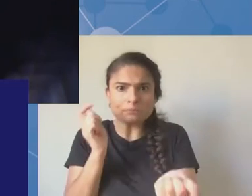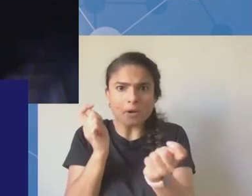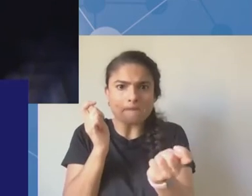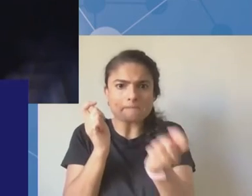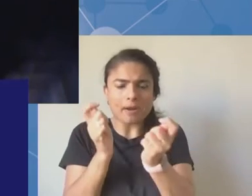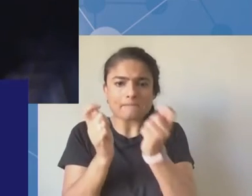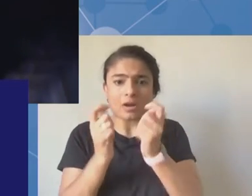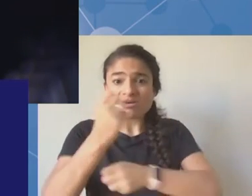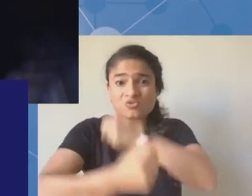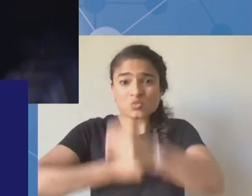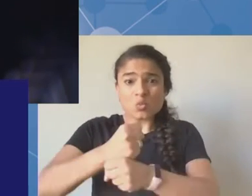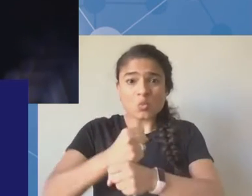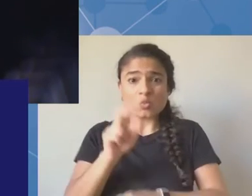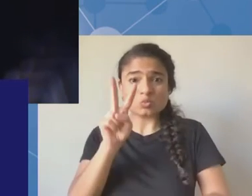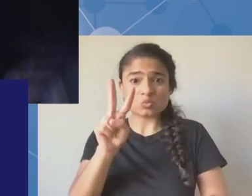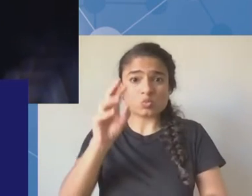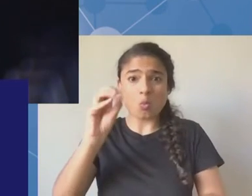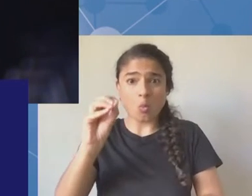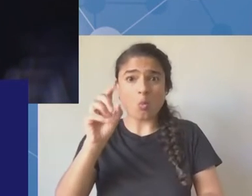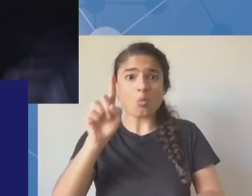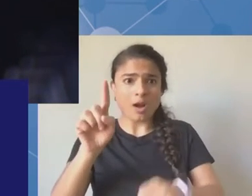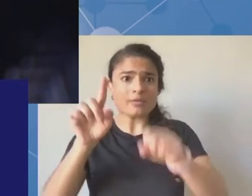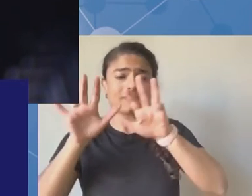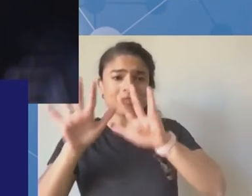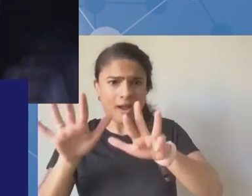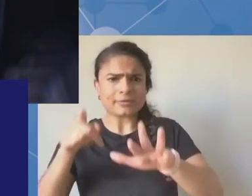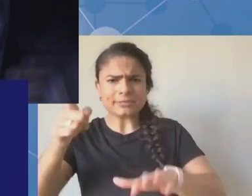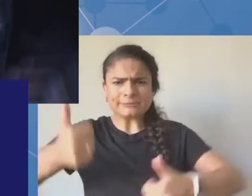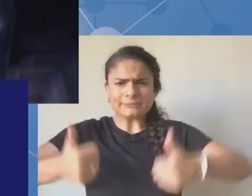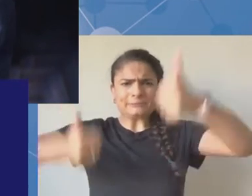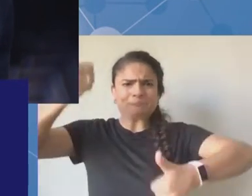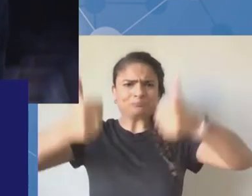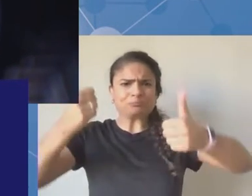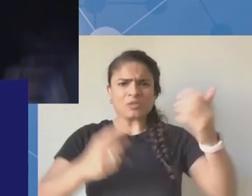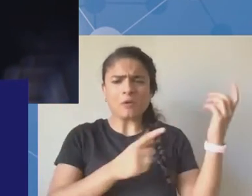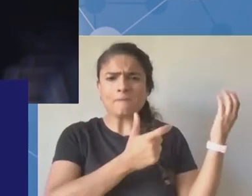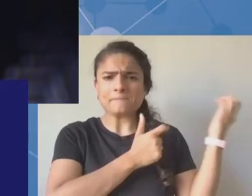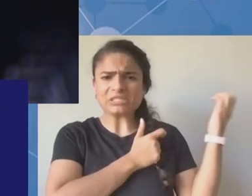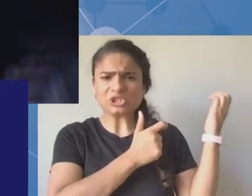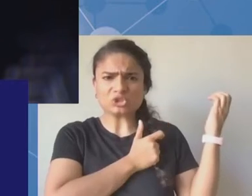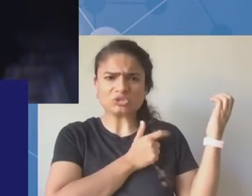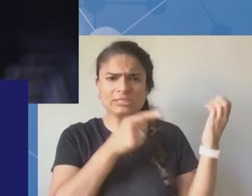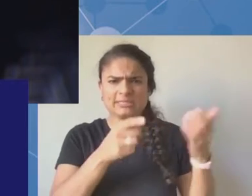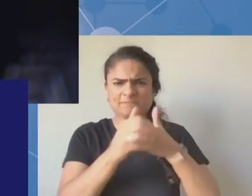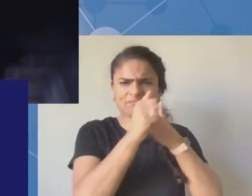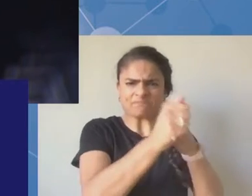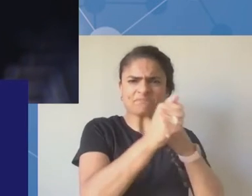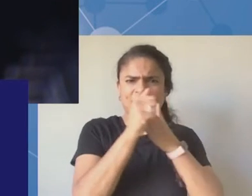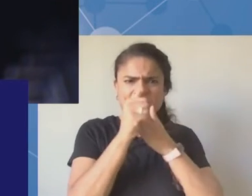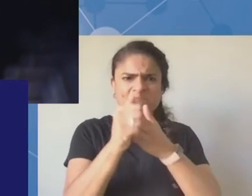año 2019 hubo una revolución. Y hay casos de